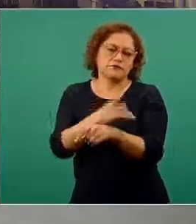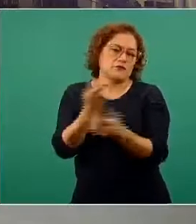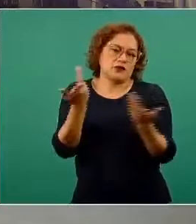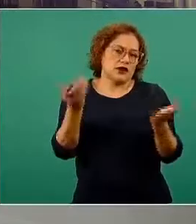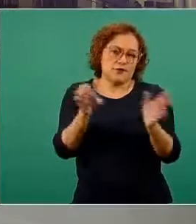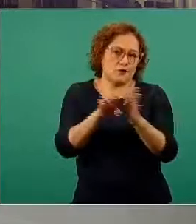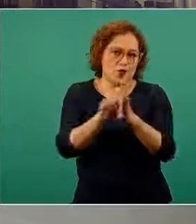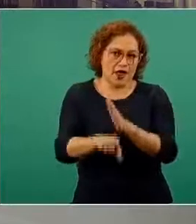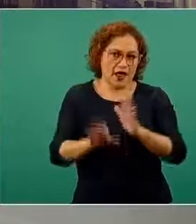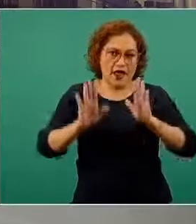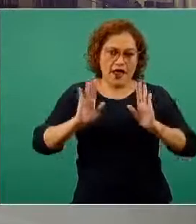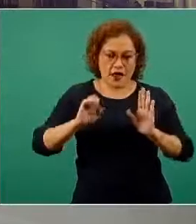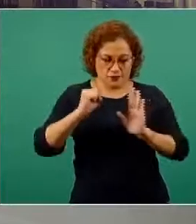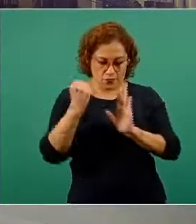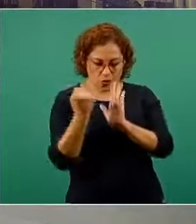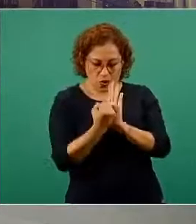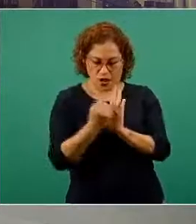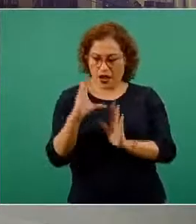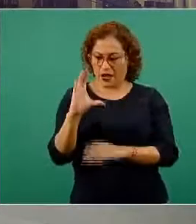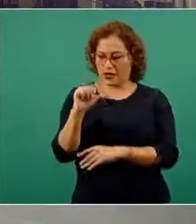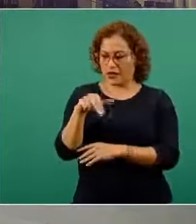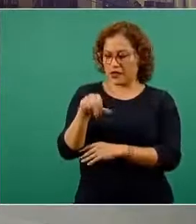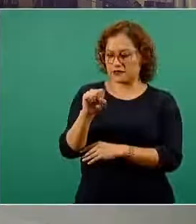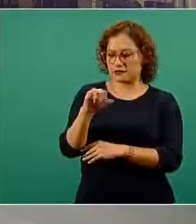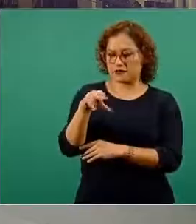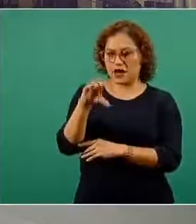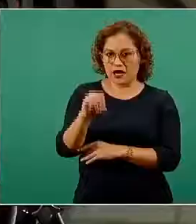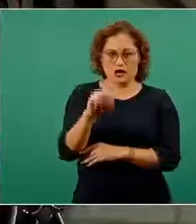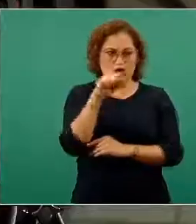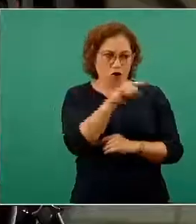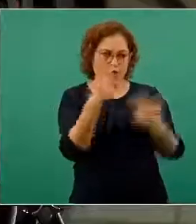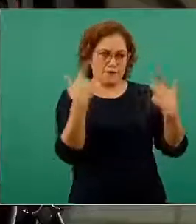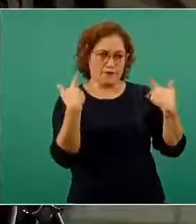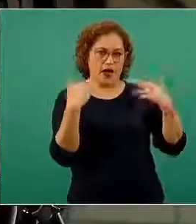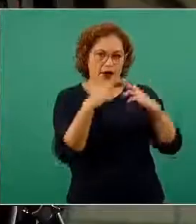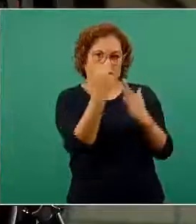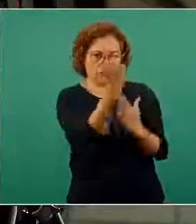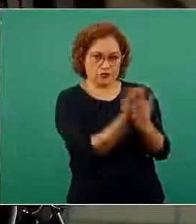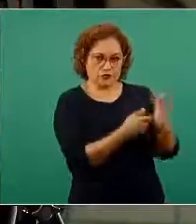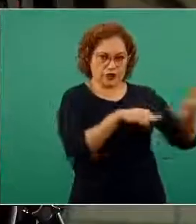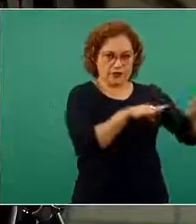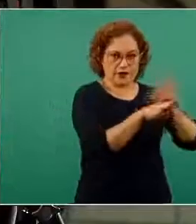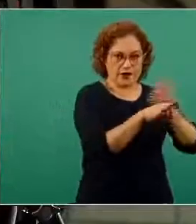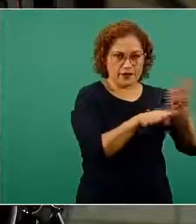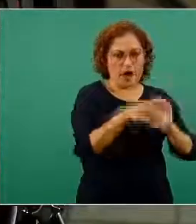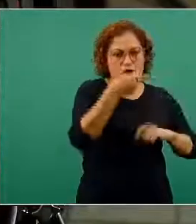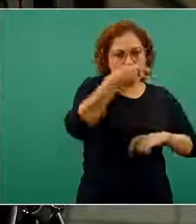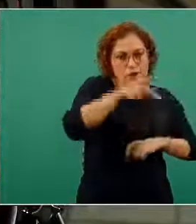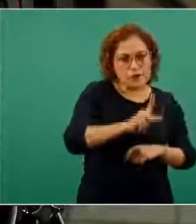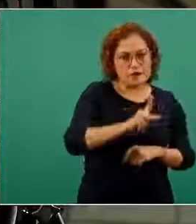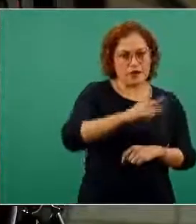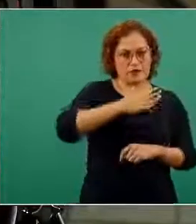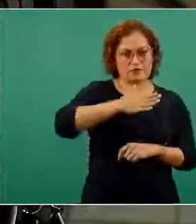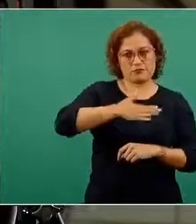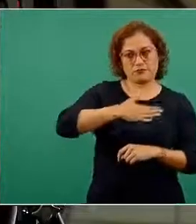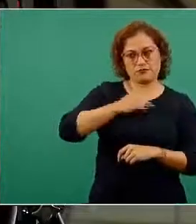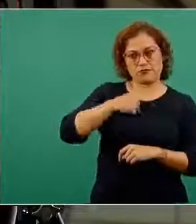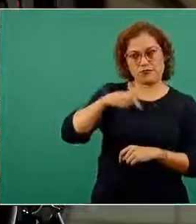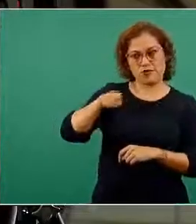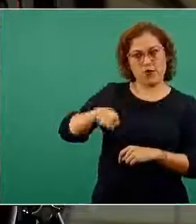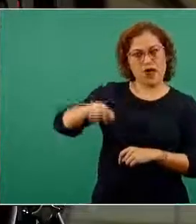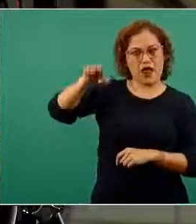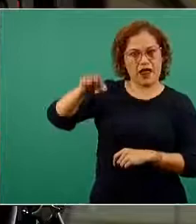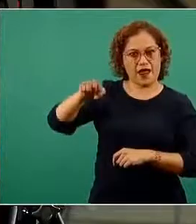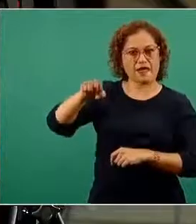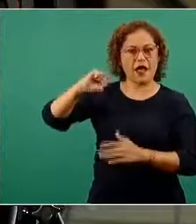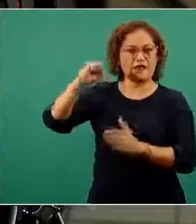digo a los profesores, pero si este mismo profesor por su década de vida le toca Pfizer, seguramente va a preferir esperarse